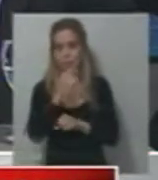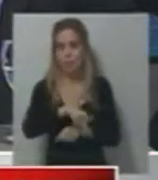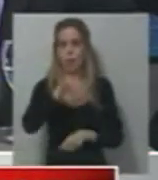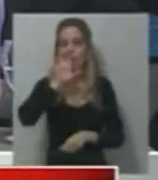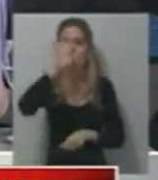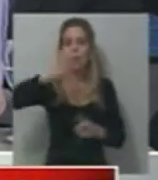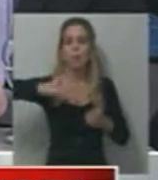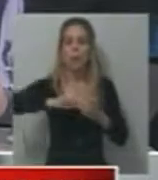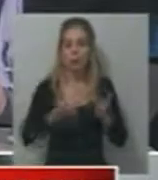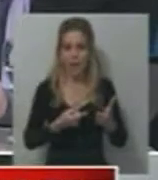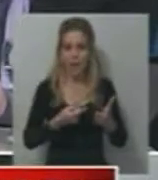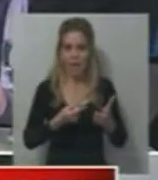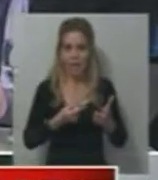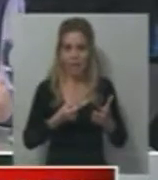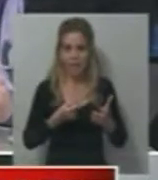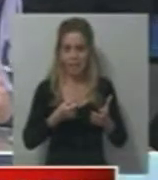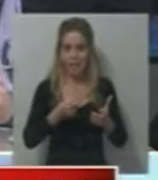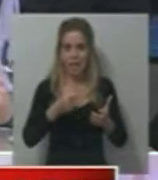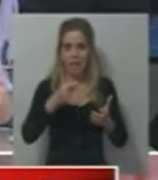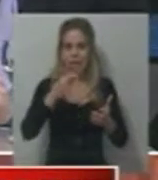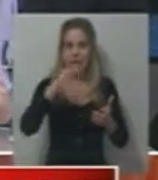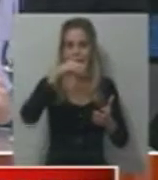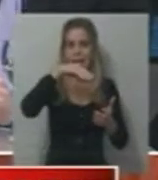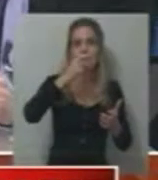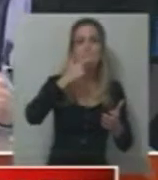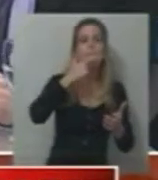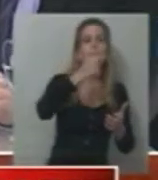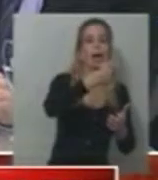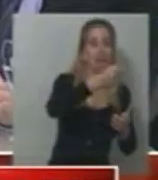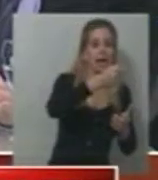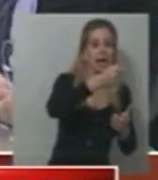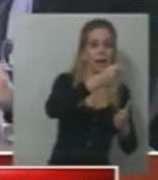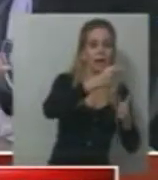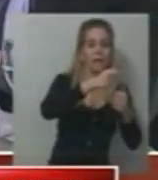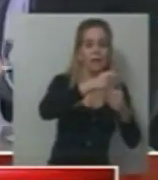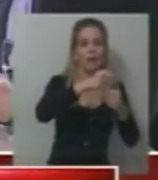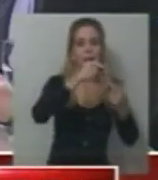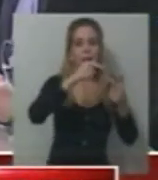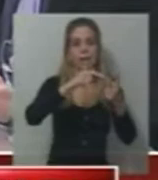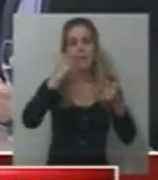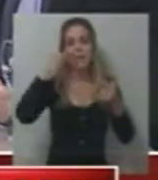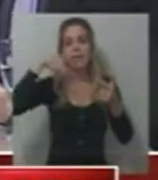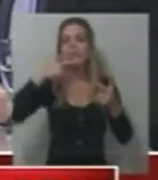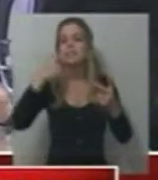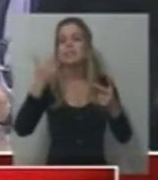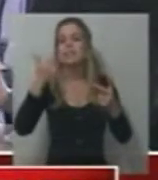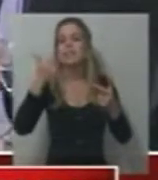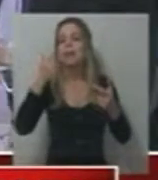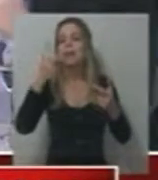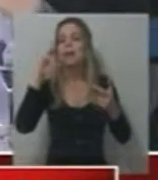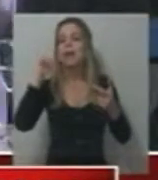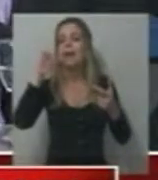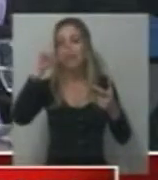Aires la brecha se estiraría a favor de Sergio Massa. Es cierto que si vos tenés en cuenta los últimos saltos